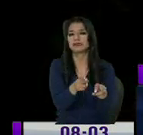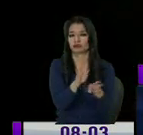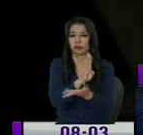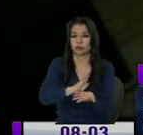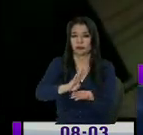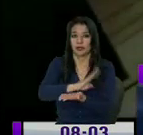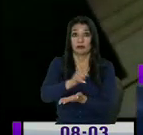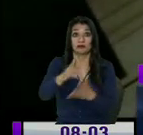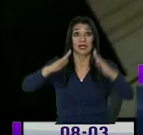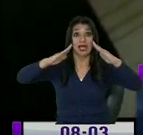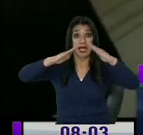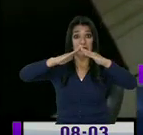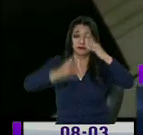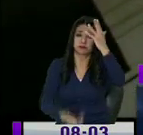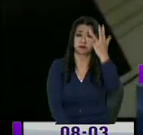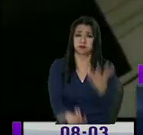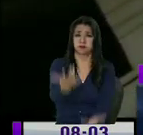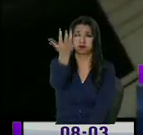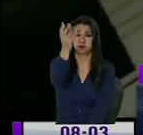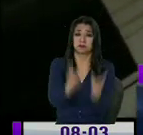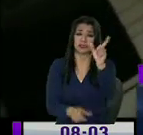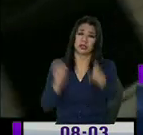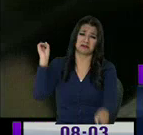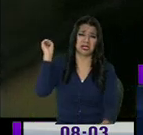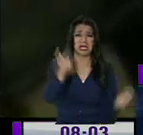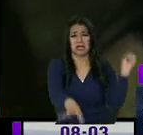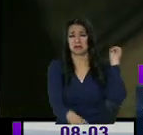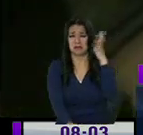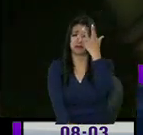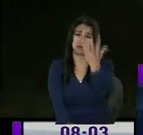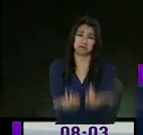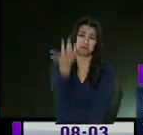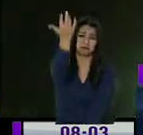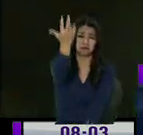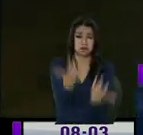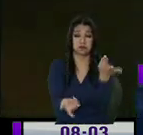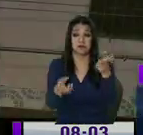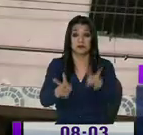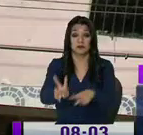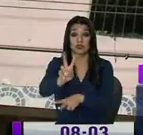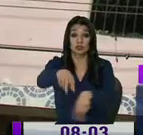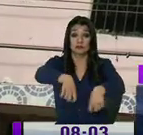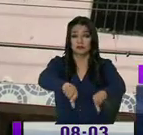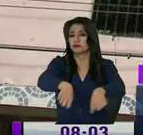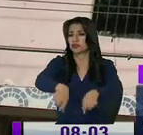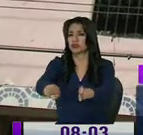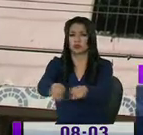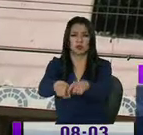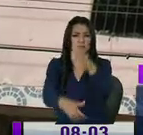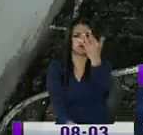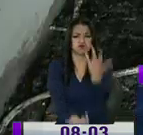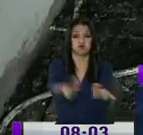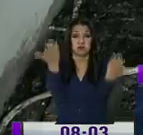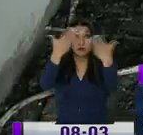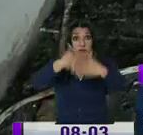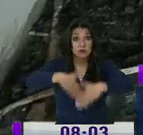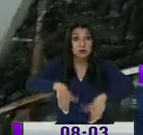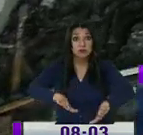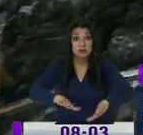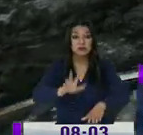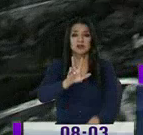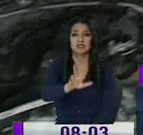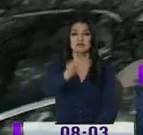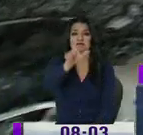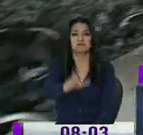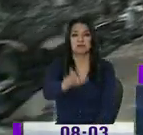sería su vivienda fue incendiada e incluso la turba le prendió fuego a 2 motocicletas. Luego de este hecho, las 3